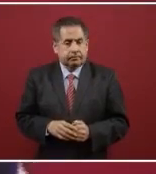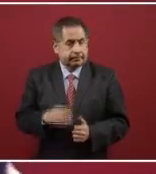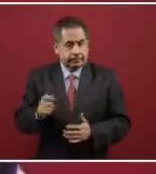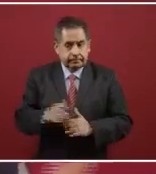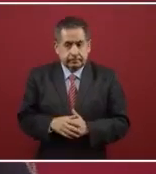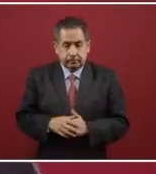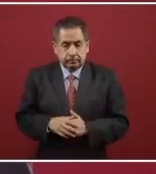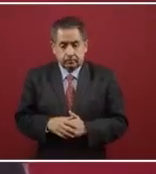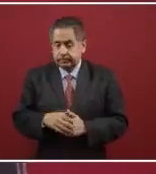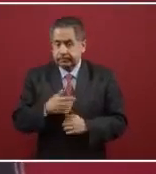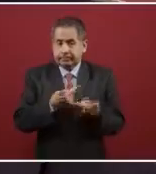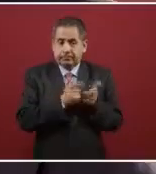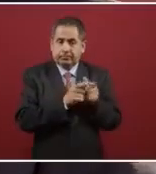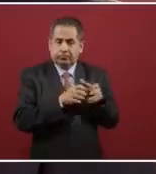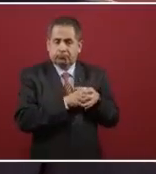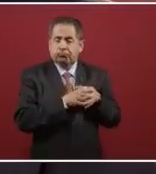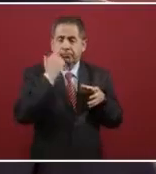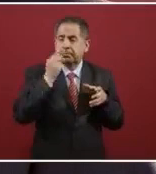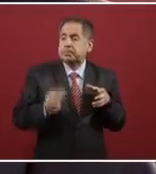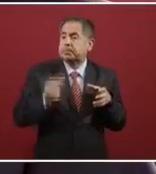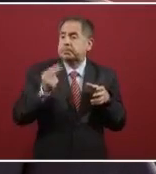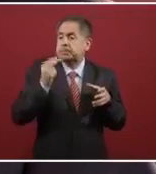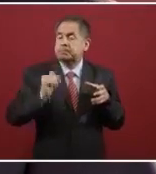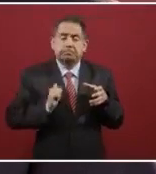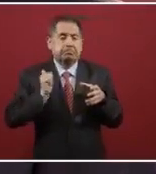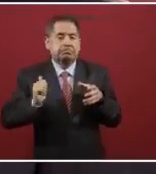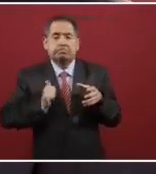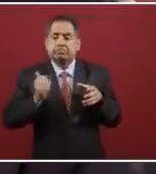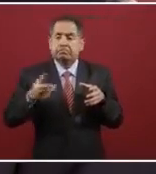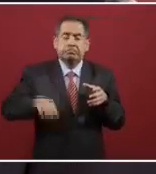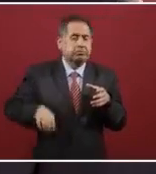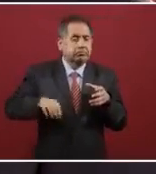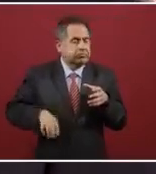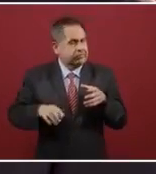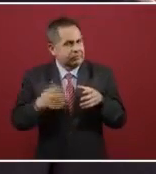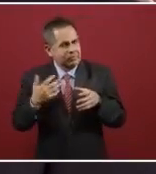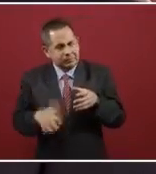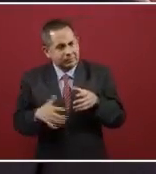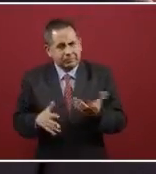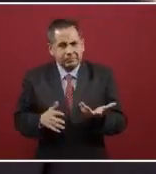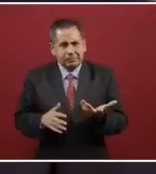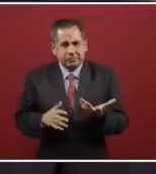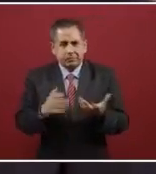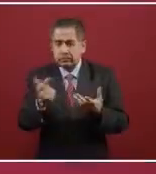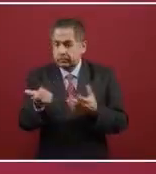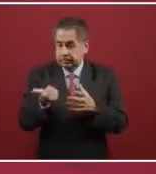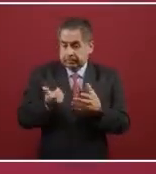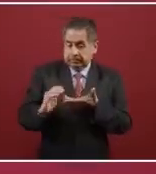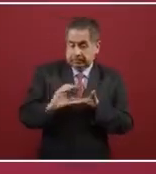Todos buscaban hacer negocio, se quedaban con el